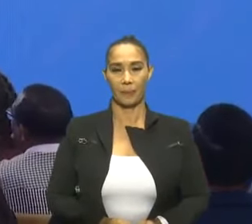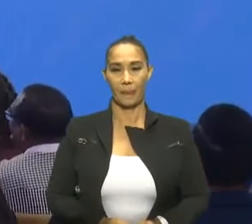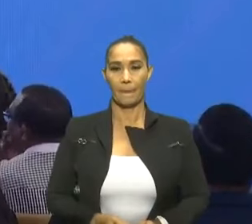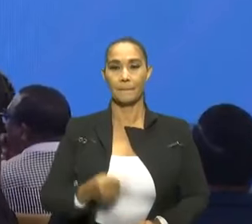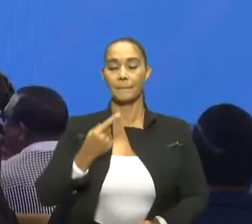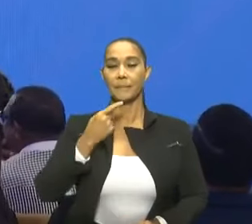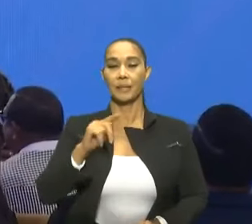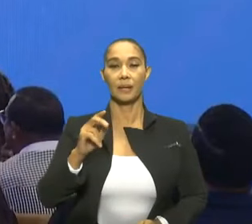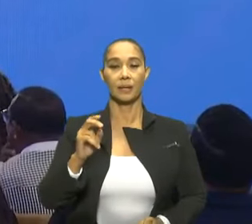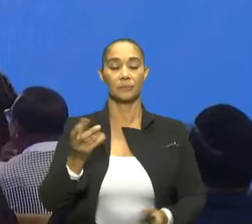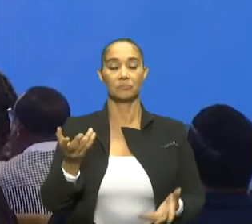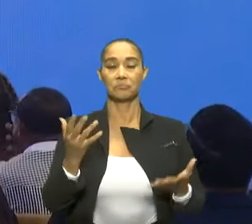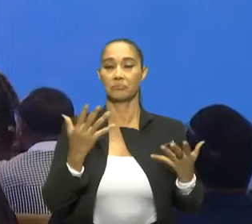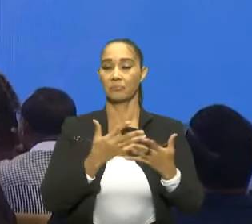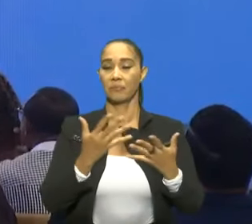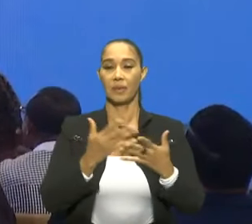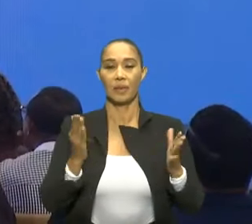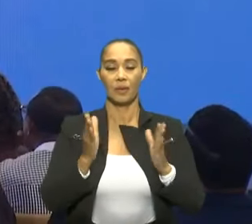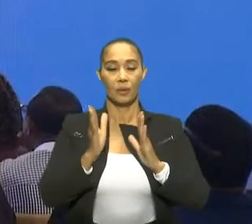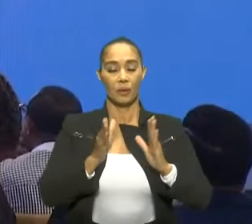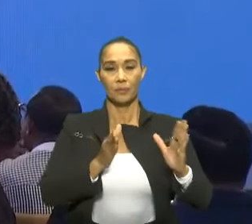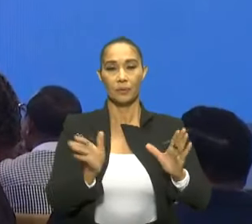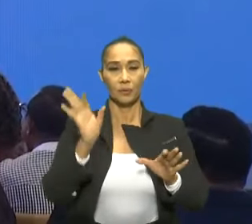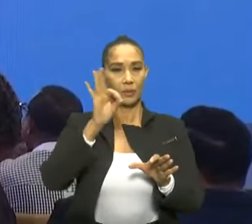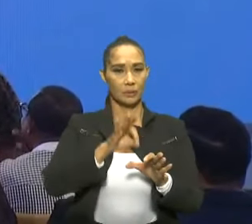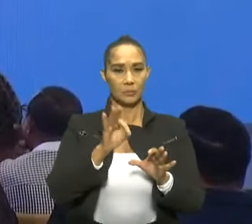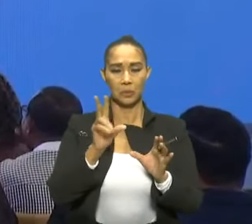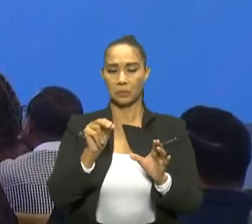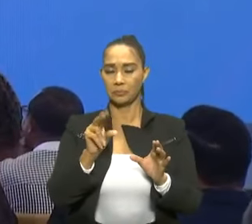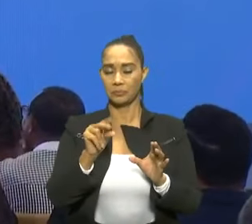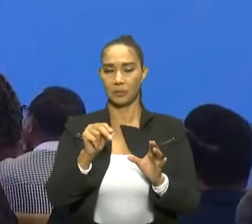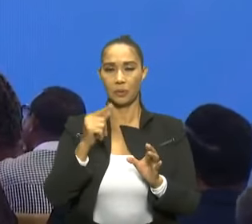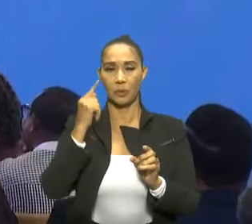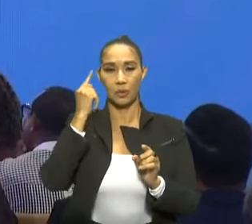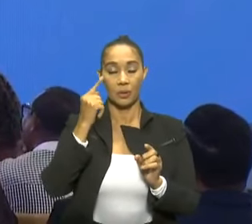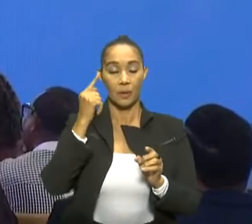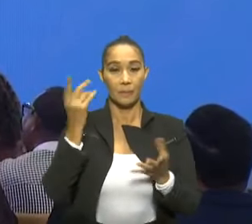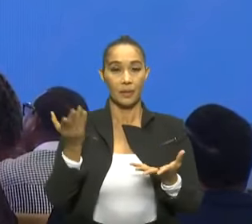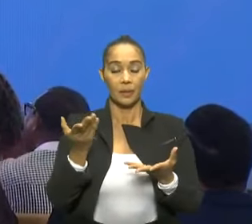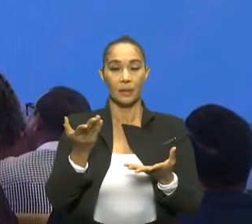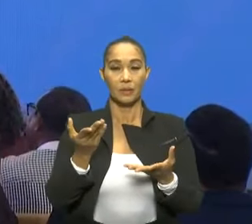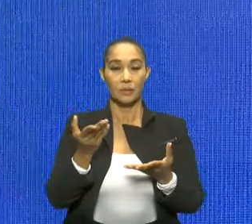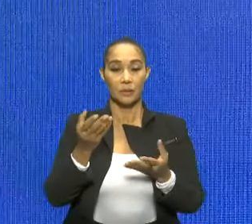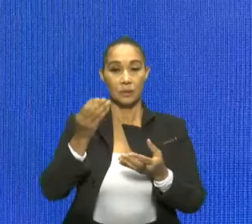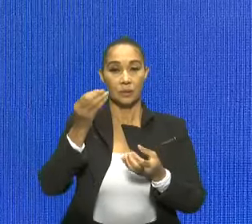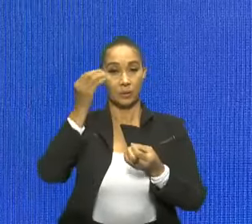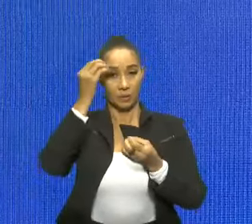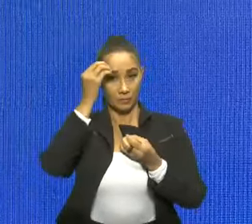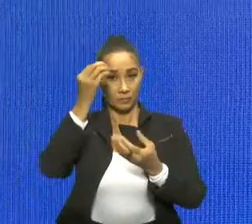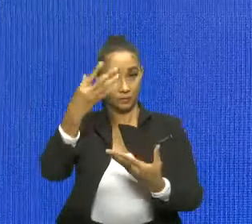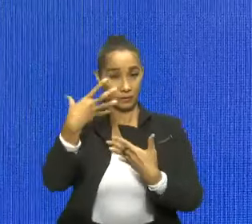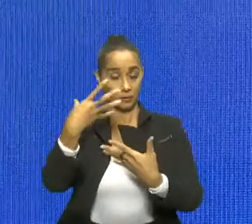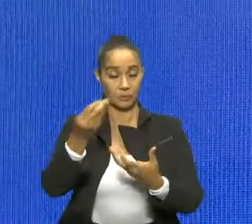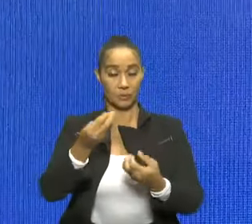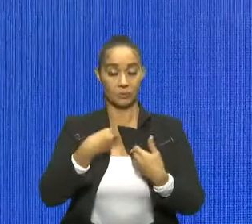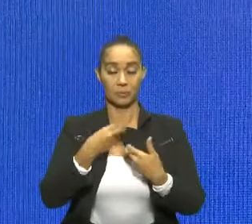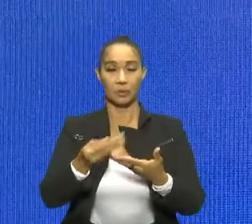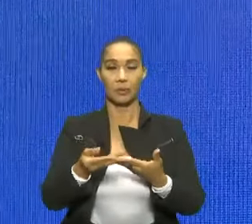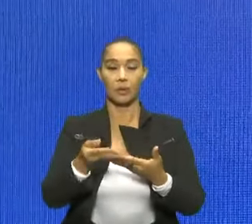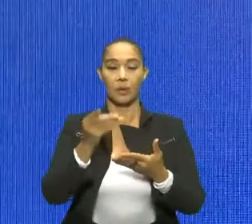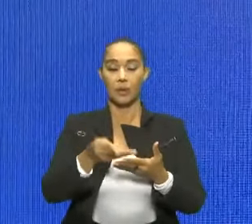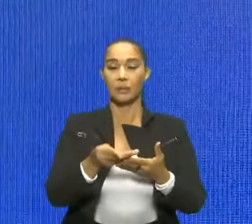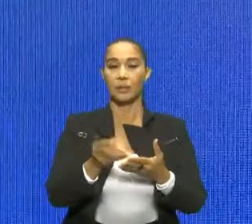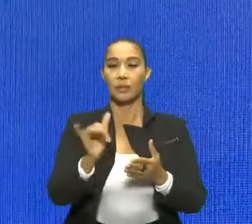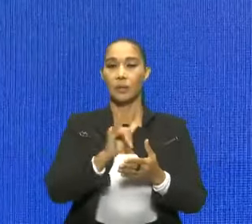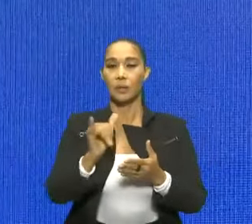Mira, no tengo ningún temor sobre el proceso electoral. Yo pienso que, según los informes que tenemos, así